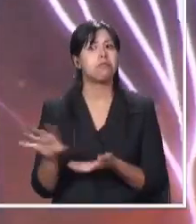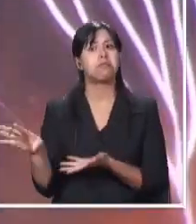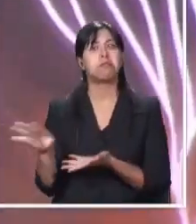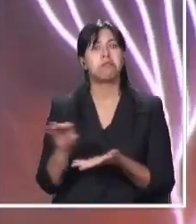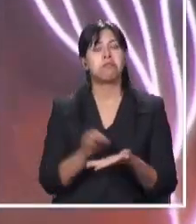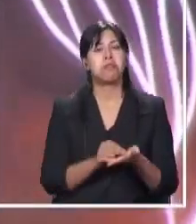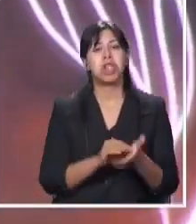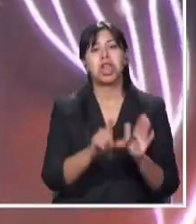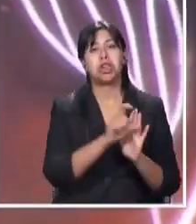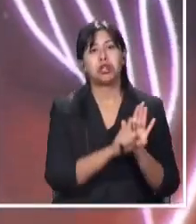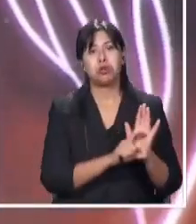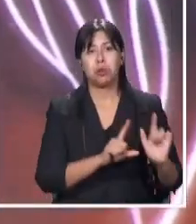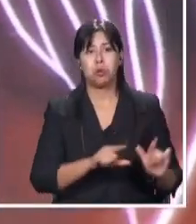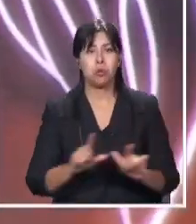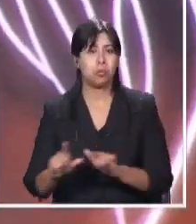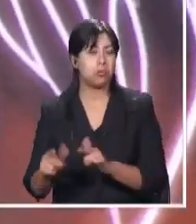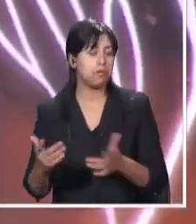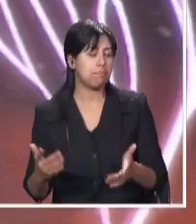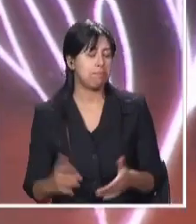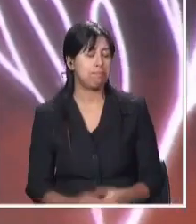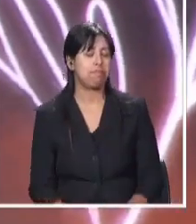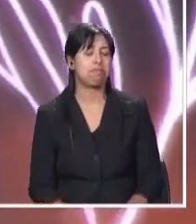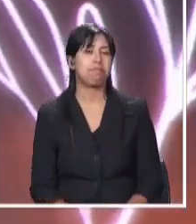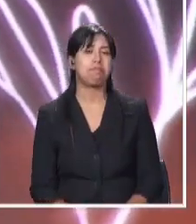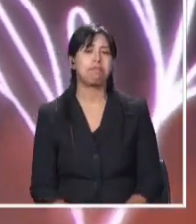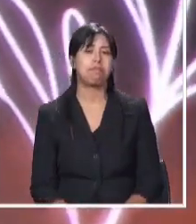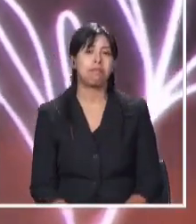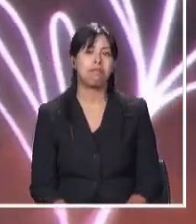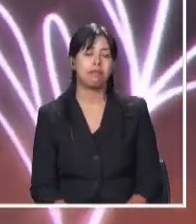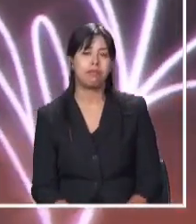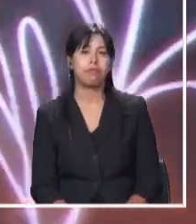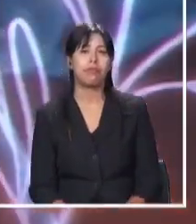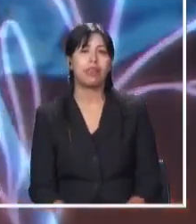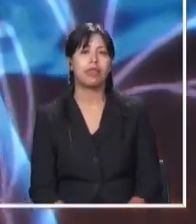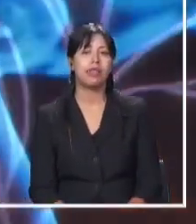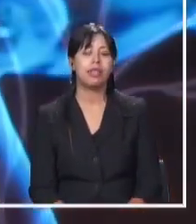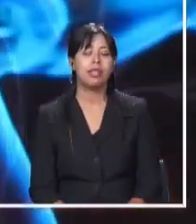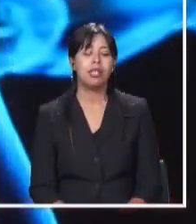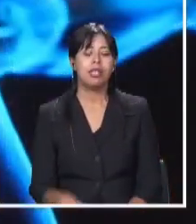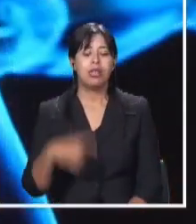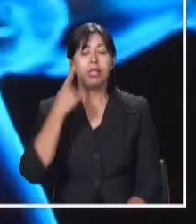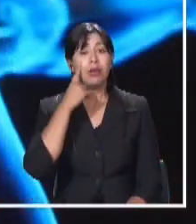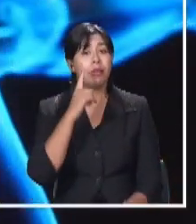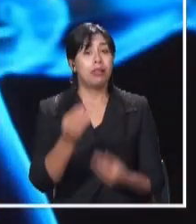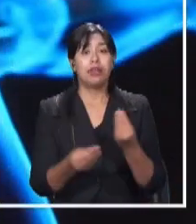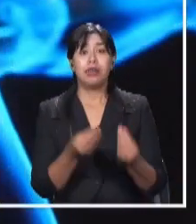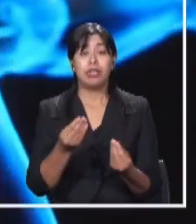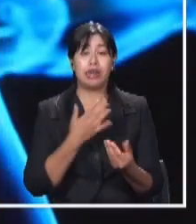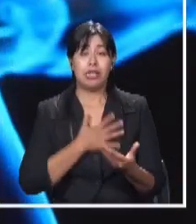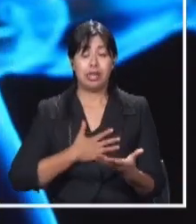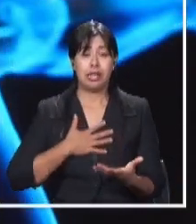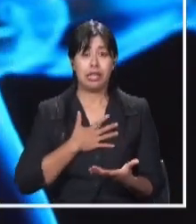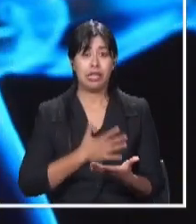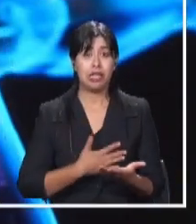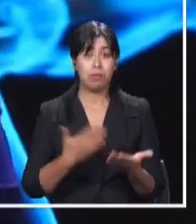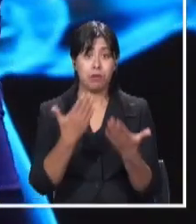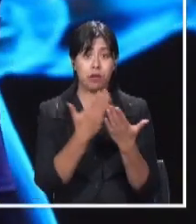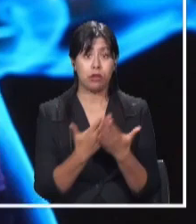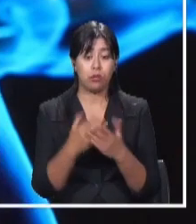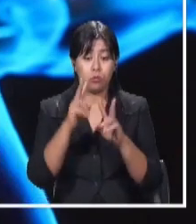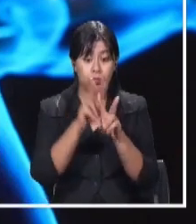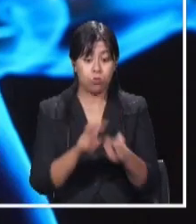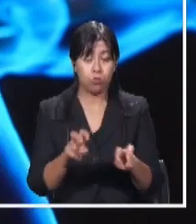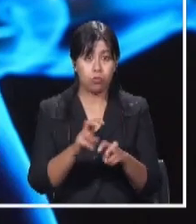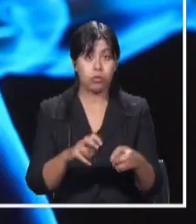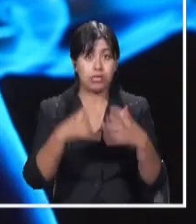de inteligencia artificial. Pero el asunto, que si queremos estudiar nuestro cerebro y las